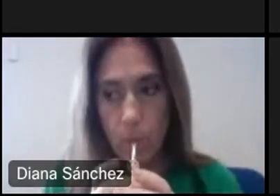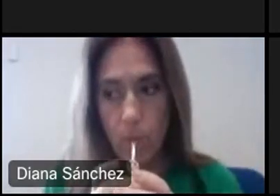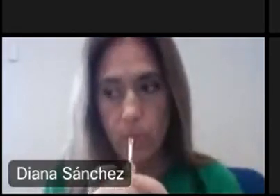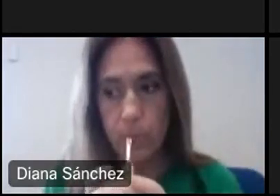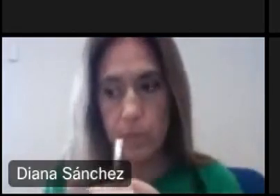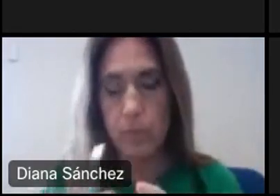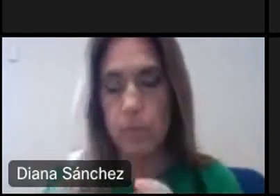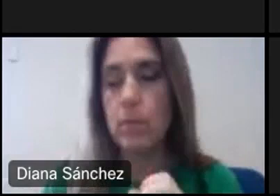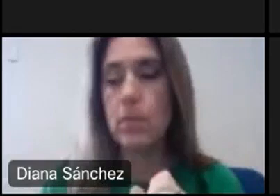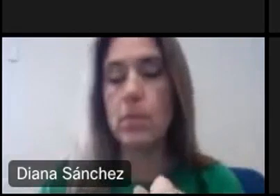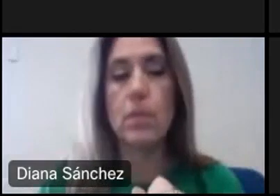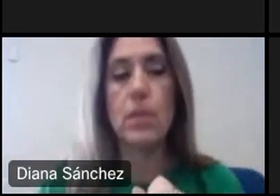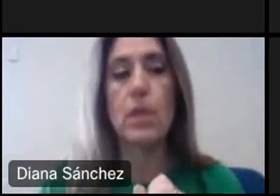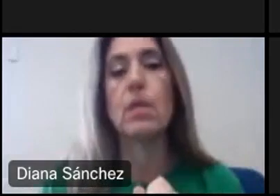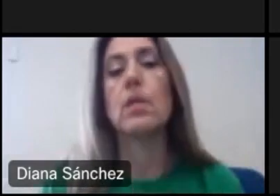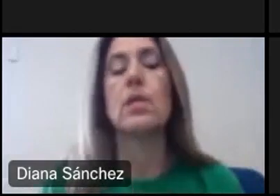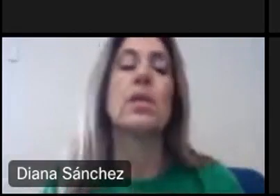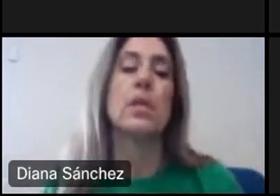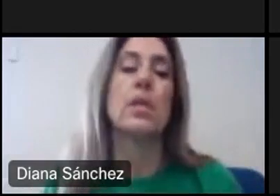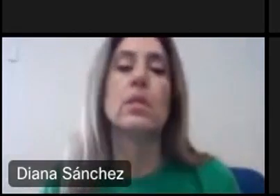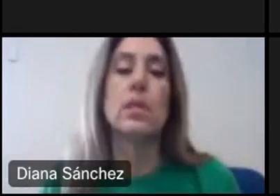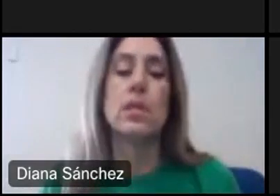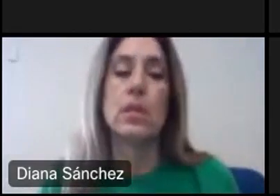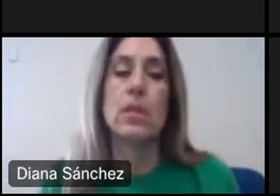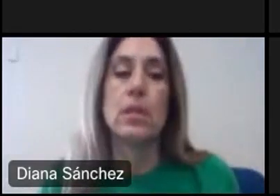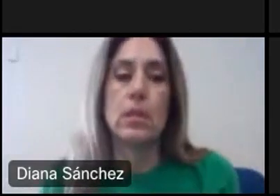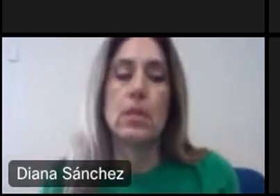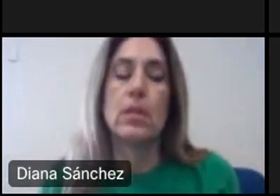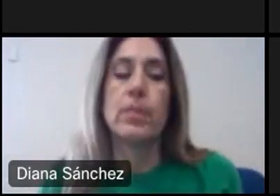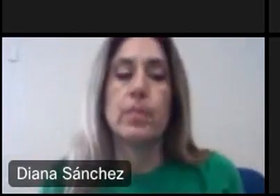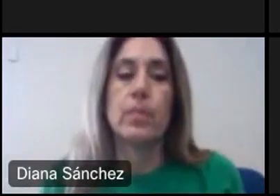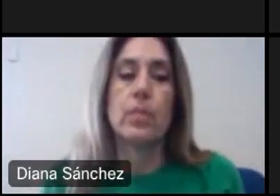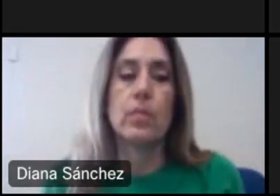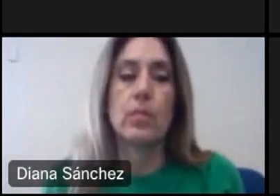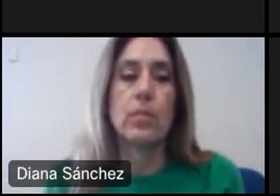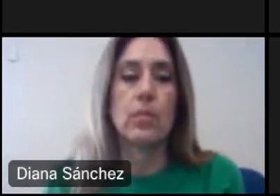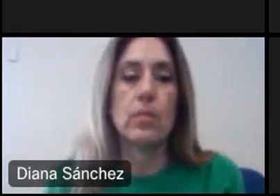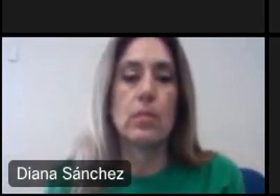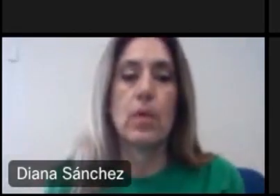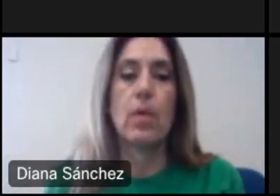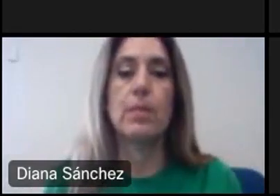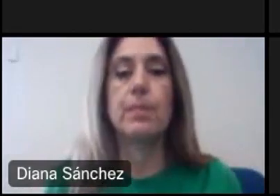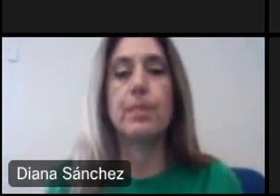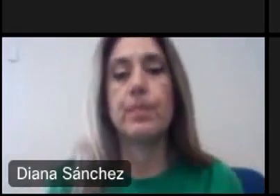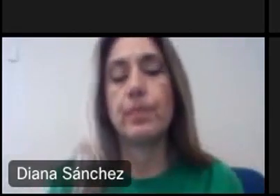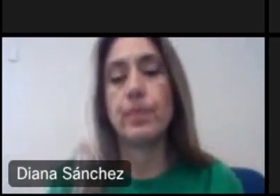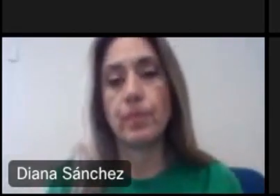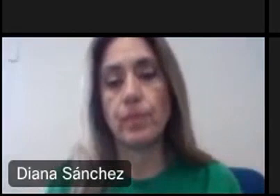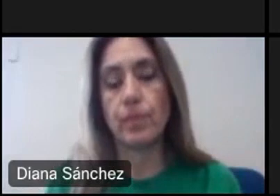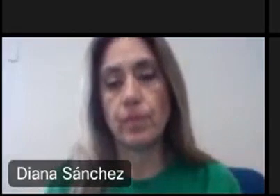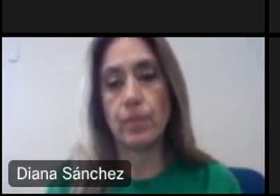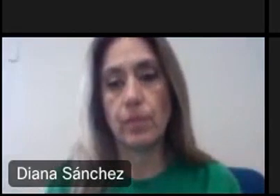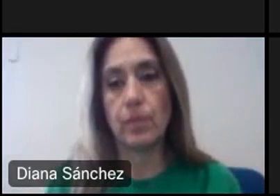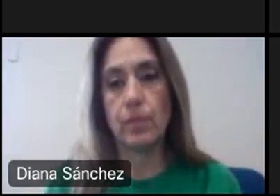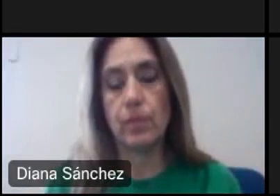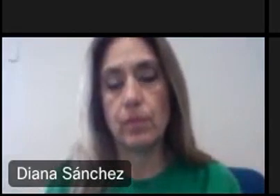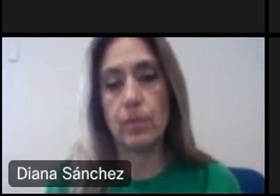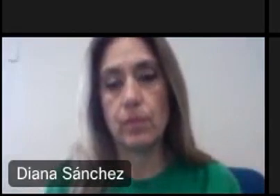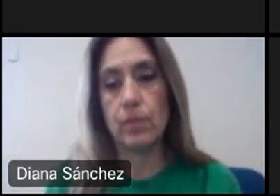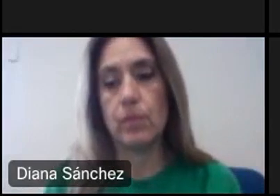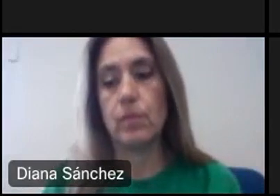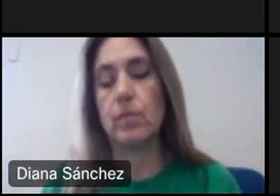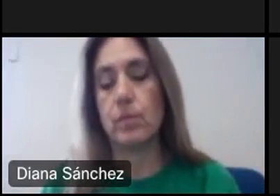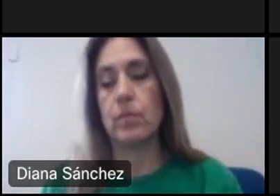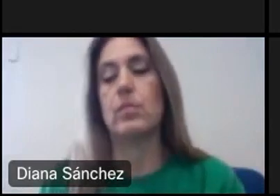poder pensar espacios de cuidado, de escucha, de prevención en el ámbito universitario. Y cierro con esto último, que fue algo que